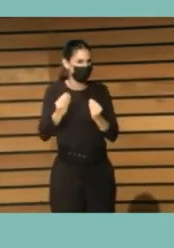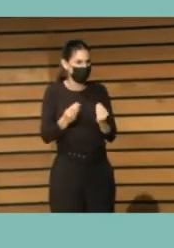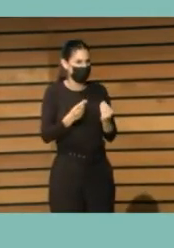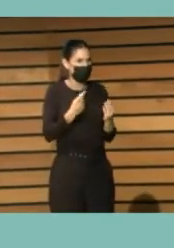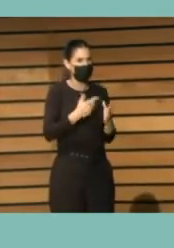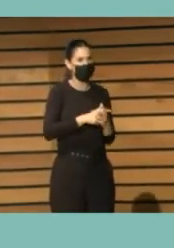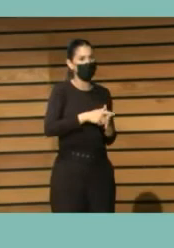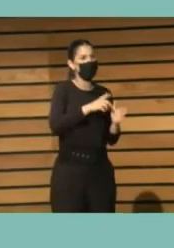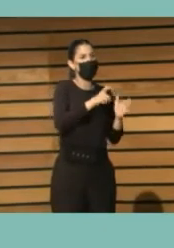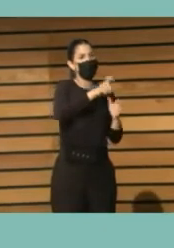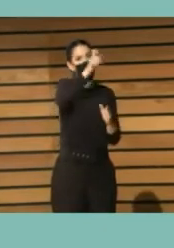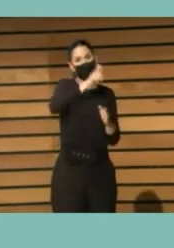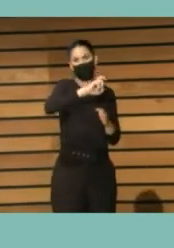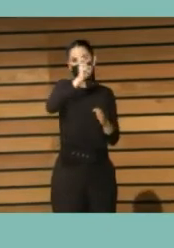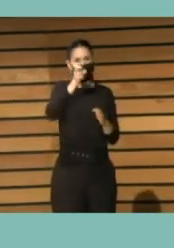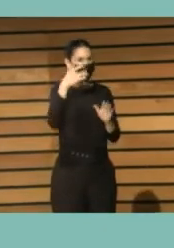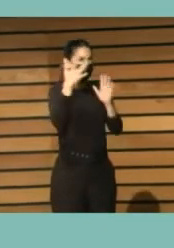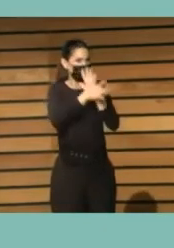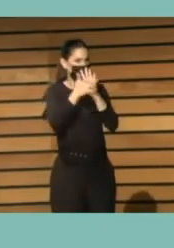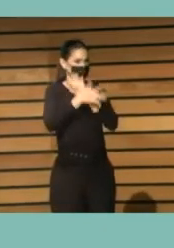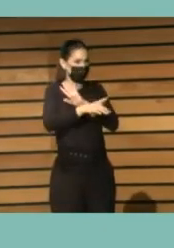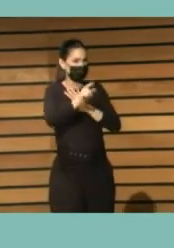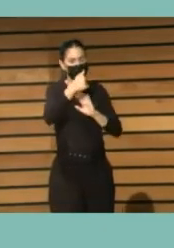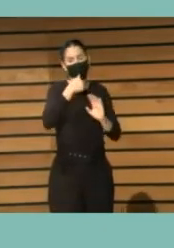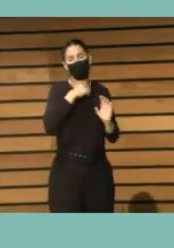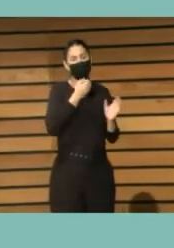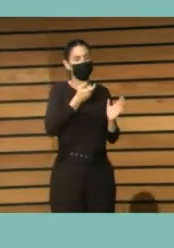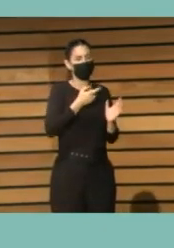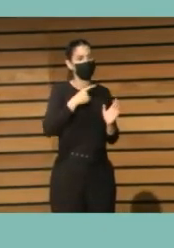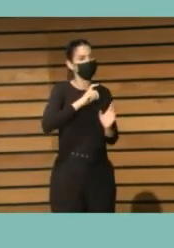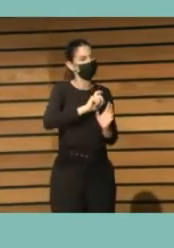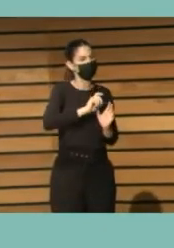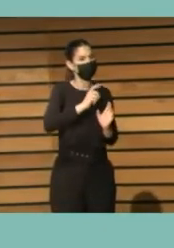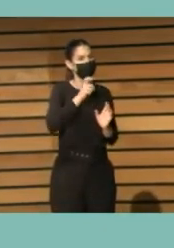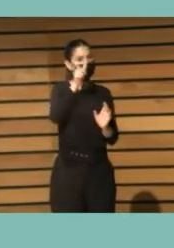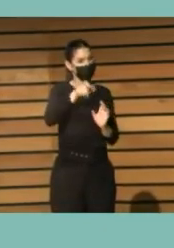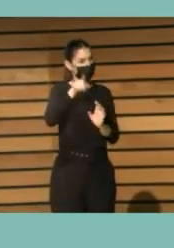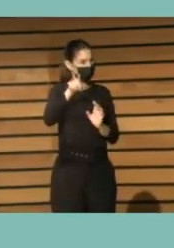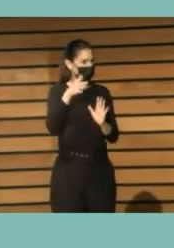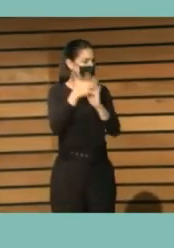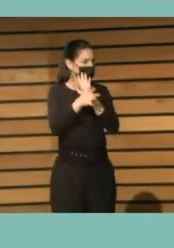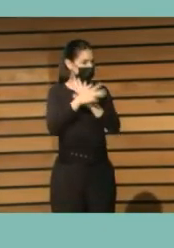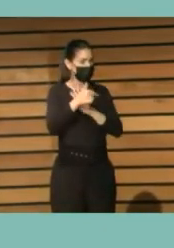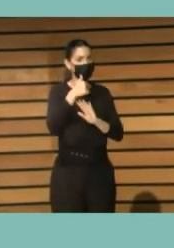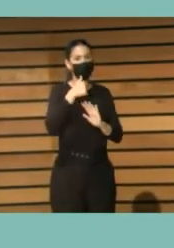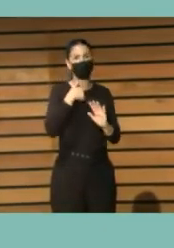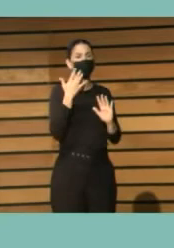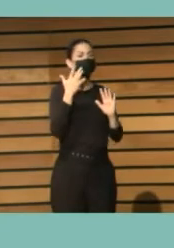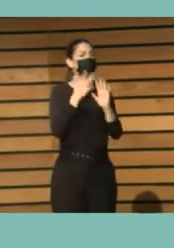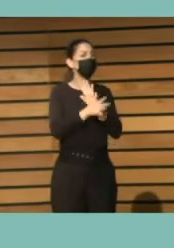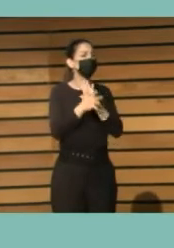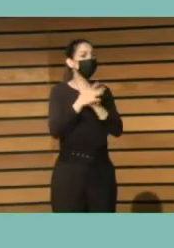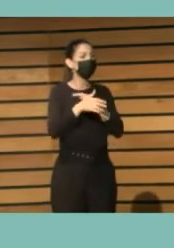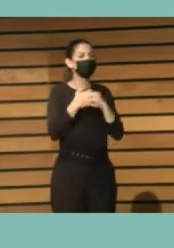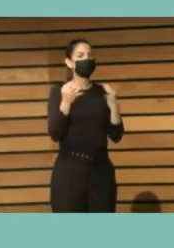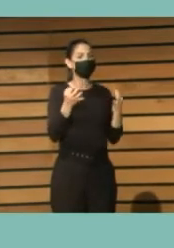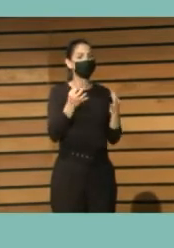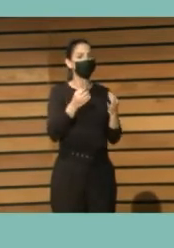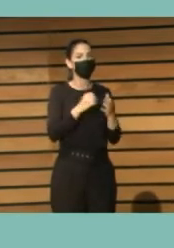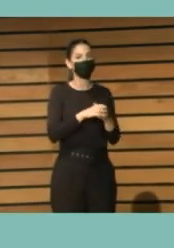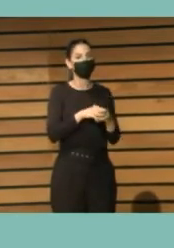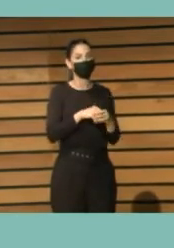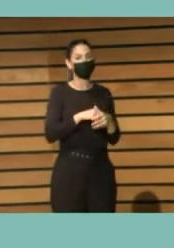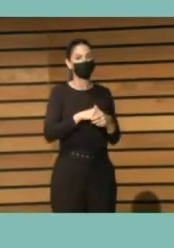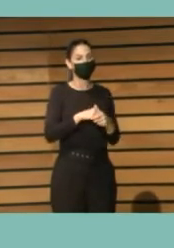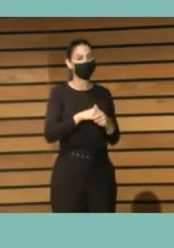bueno, pero ella hablará ya de formación, entonces no lo voy a hablar yo, y de alfabetización, yo voy a hablar y también sé que se comentó en otros, porque yo